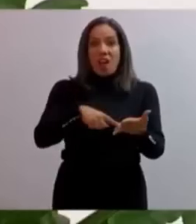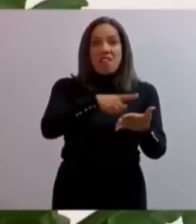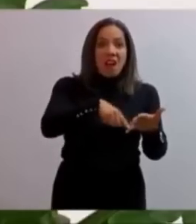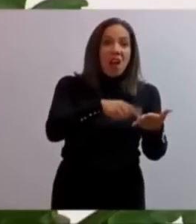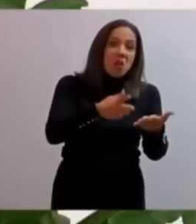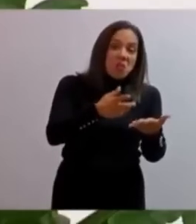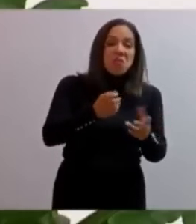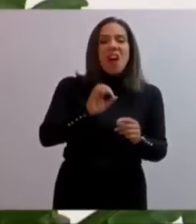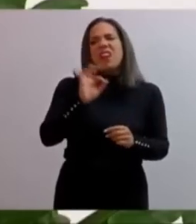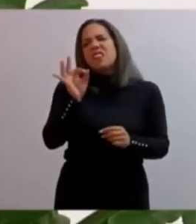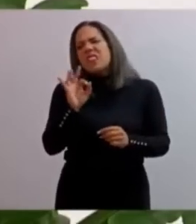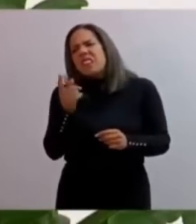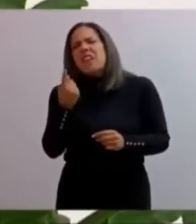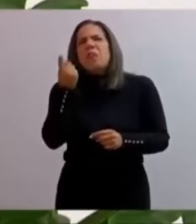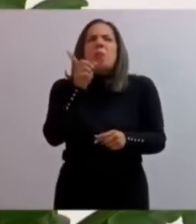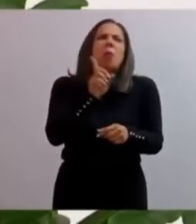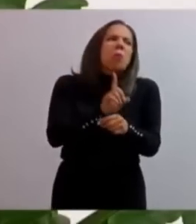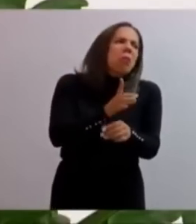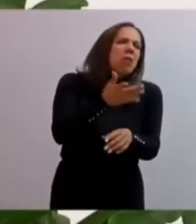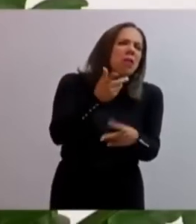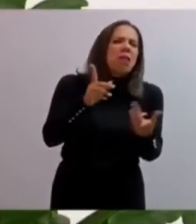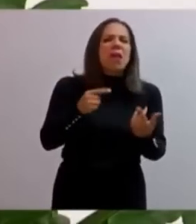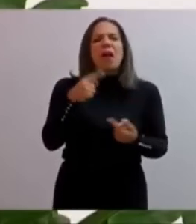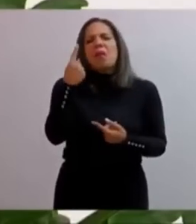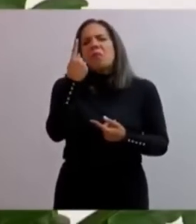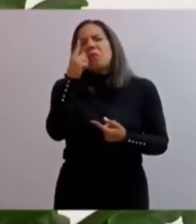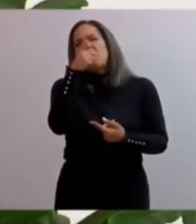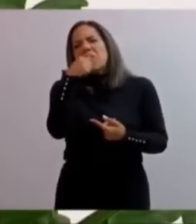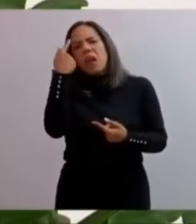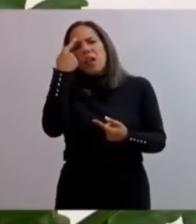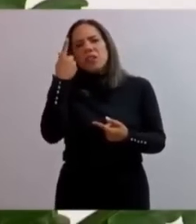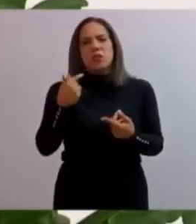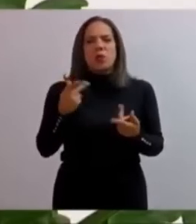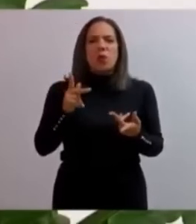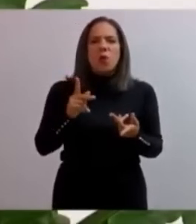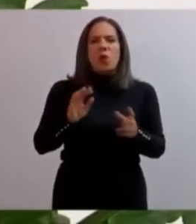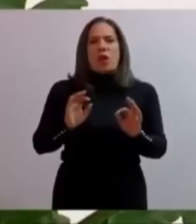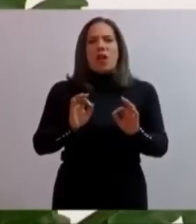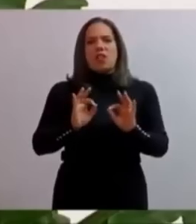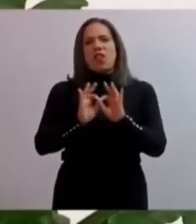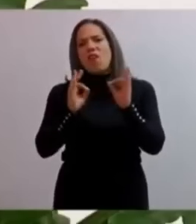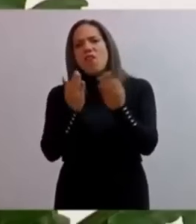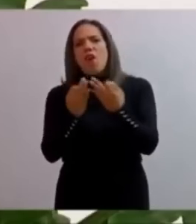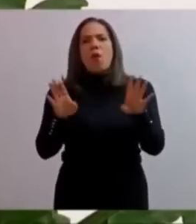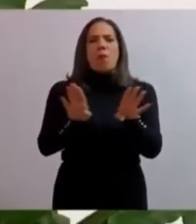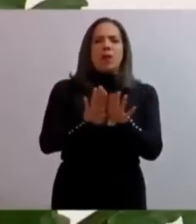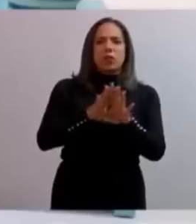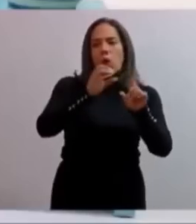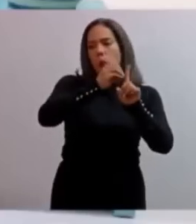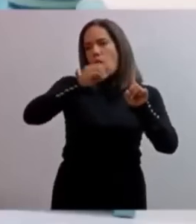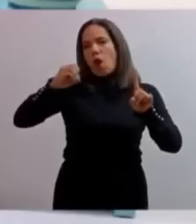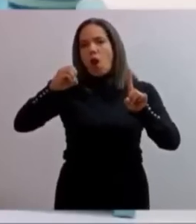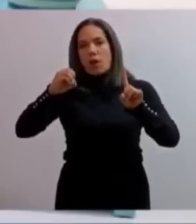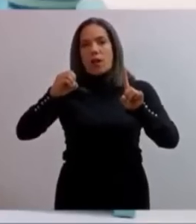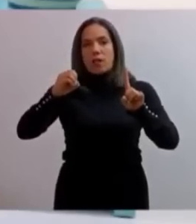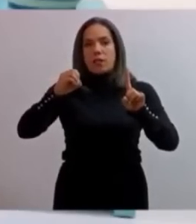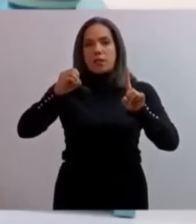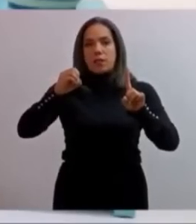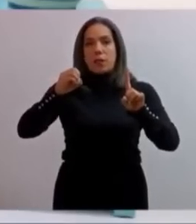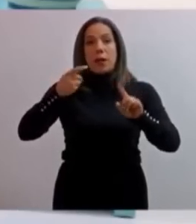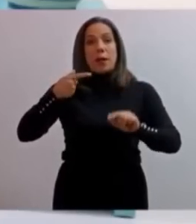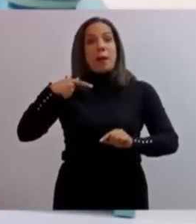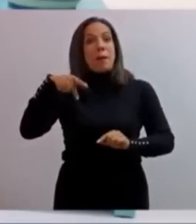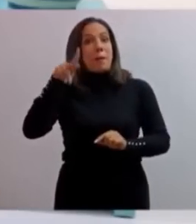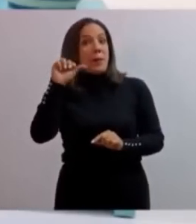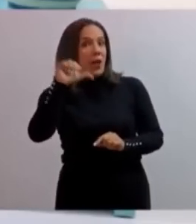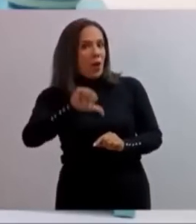reunían de manera esporádica solo algunas horas al día para acordar asuntos relativos a la organización de la escuela. Actualmente, las